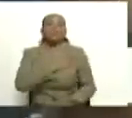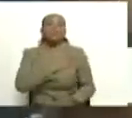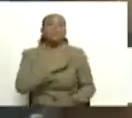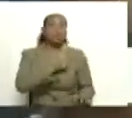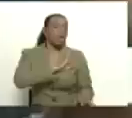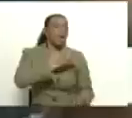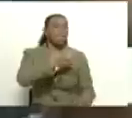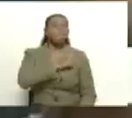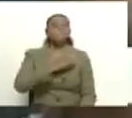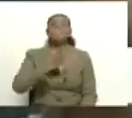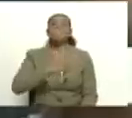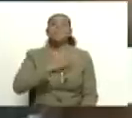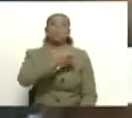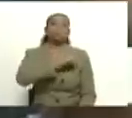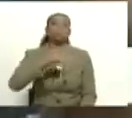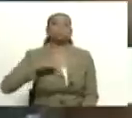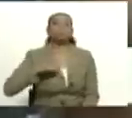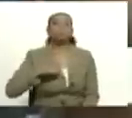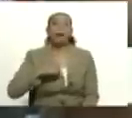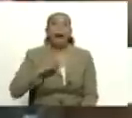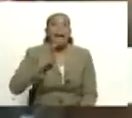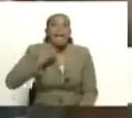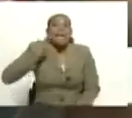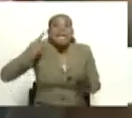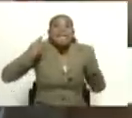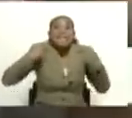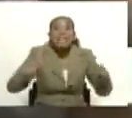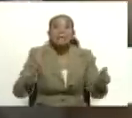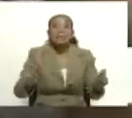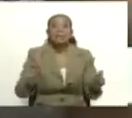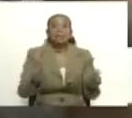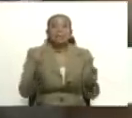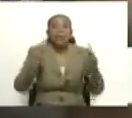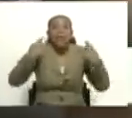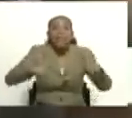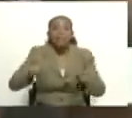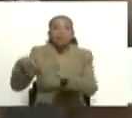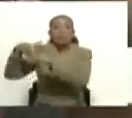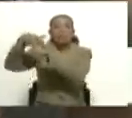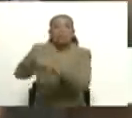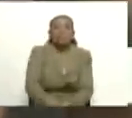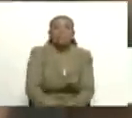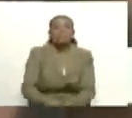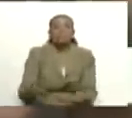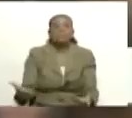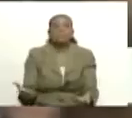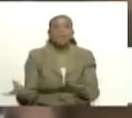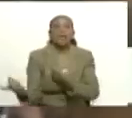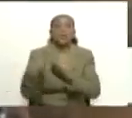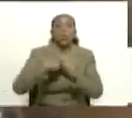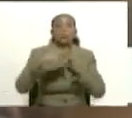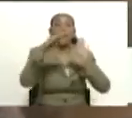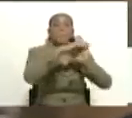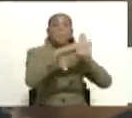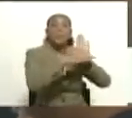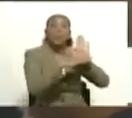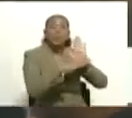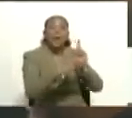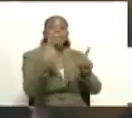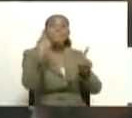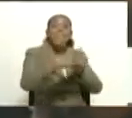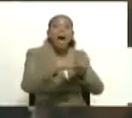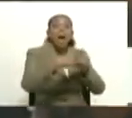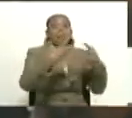verdad, bueno, intentó aniquilarnos moral y políticamente, incluidas las medidas también de